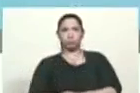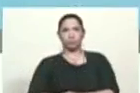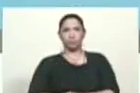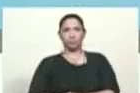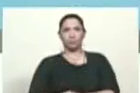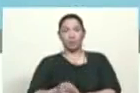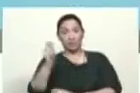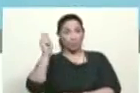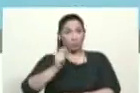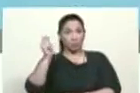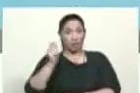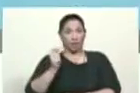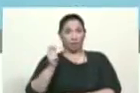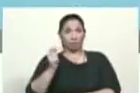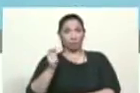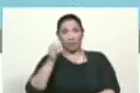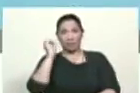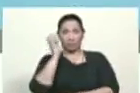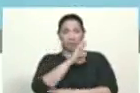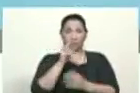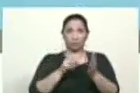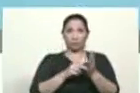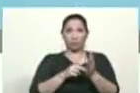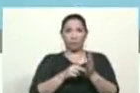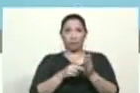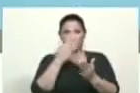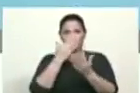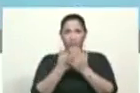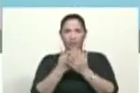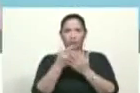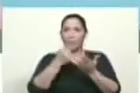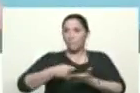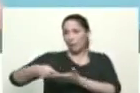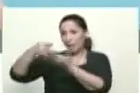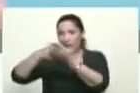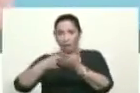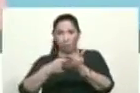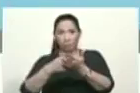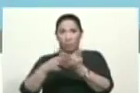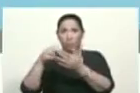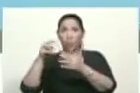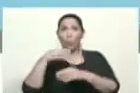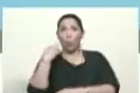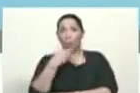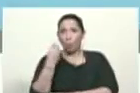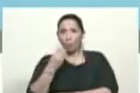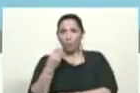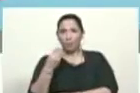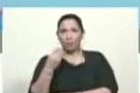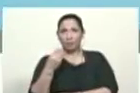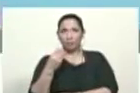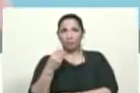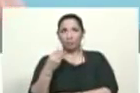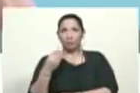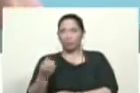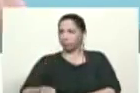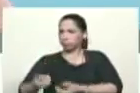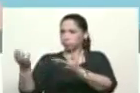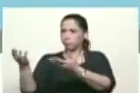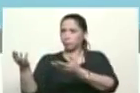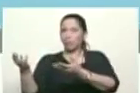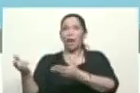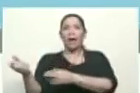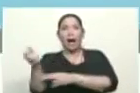Asamblea Nacional al frente. Contratando menores de edad, ellos sí, y entregándole armas letales para que atacaran a